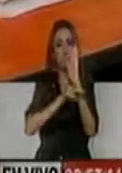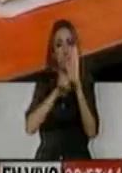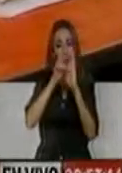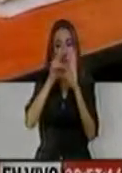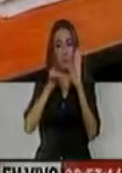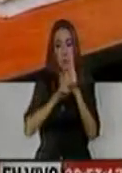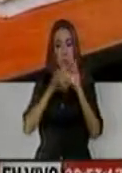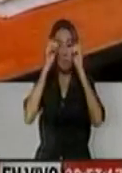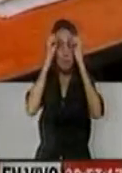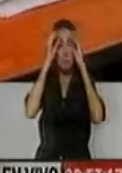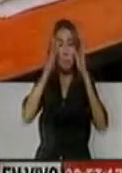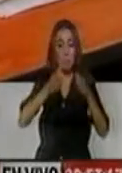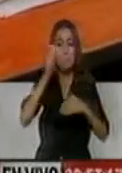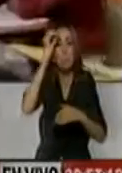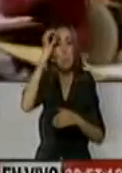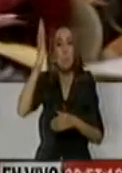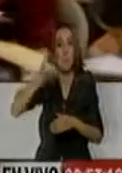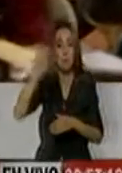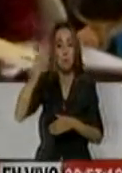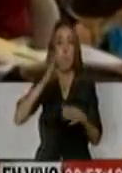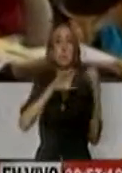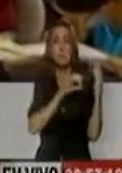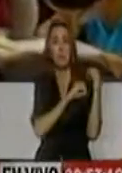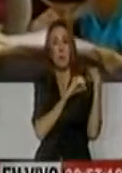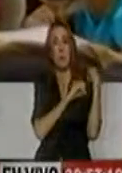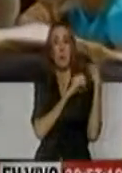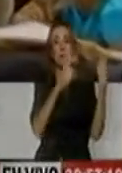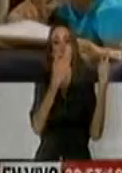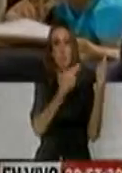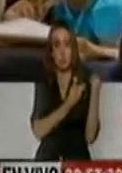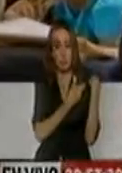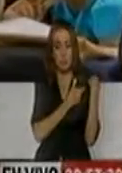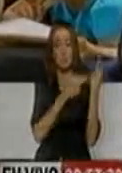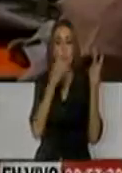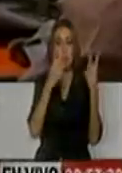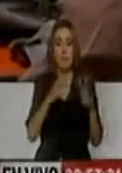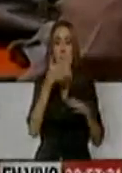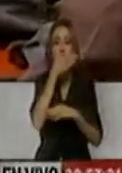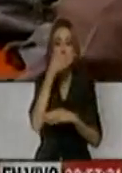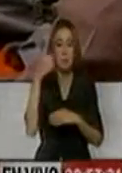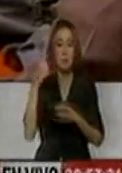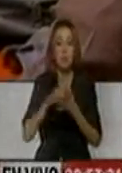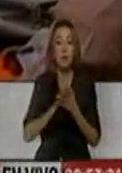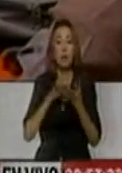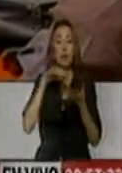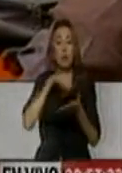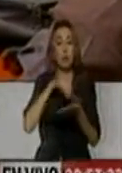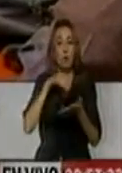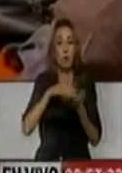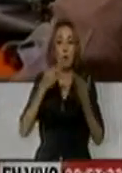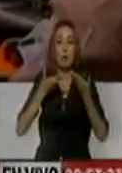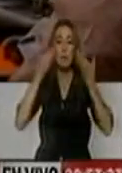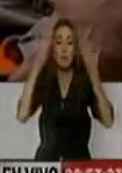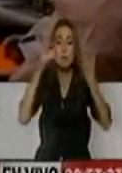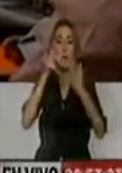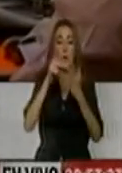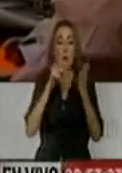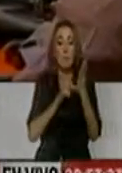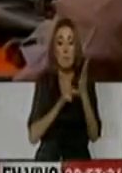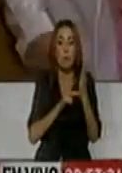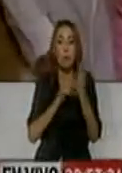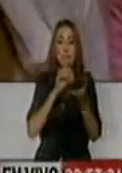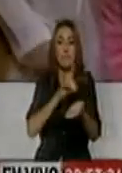asistenciales docentes, cumplimiento de obligaciones, responsabilidades y mejoramiento académico que beneficie al programa de